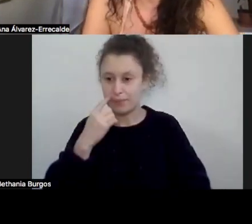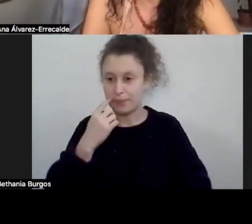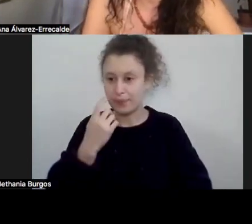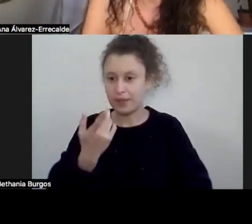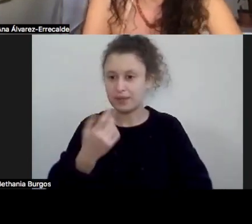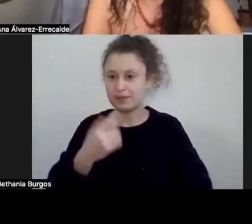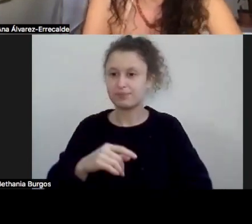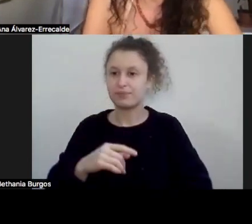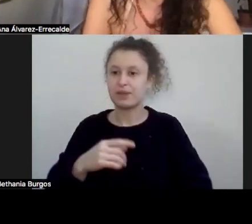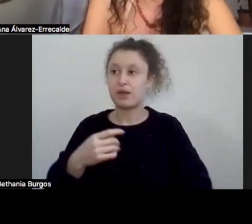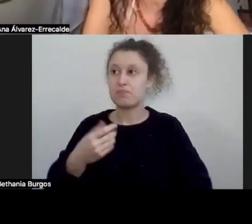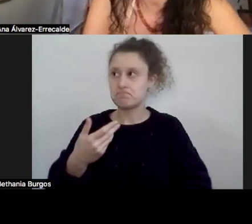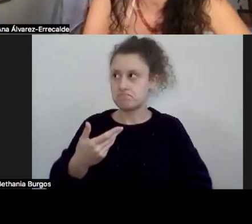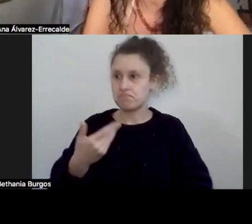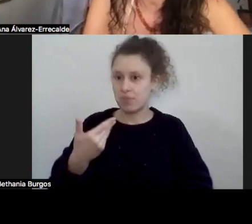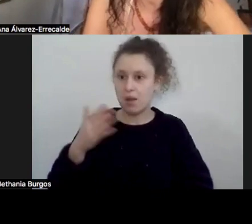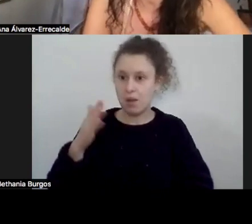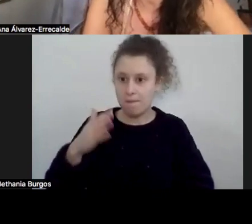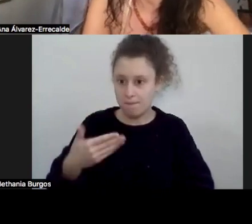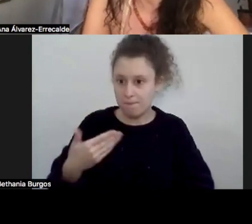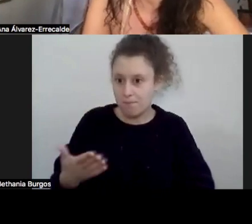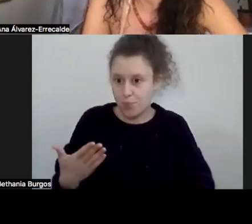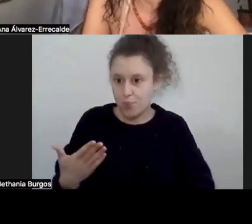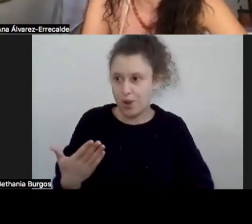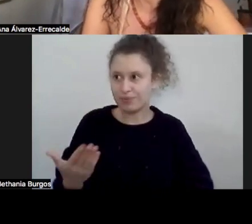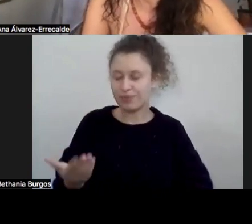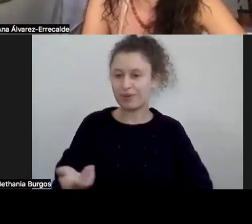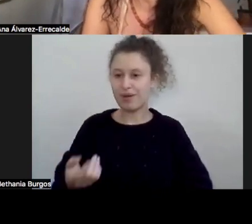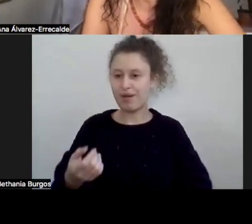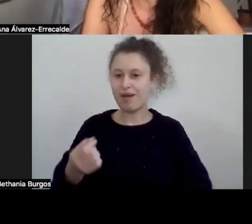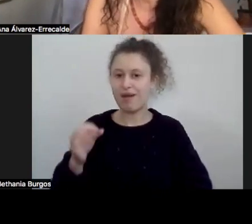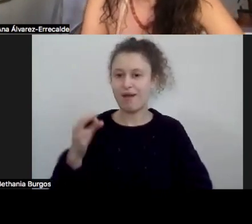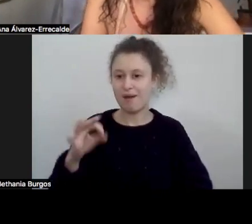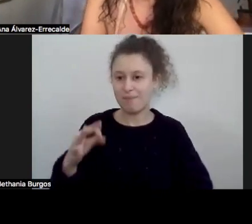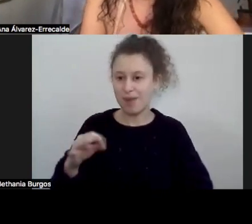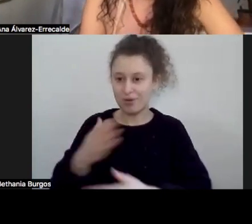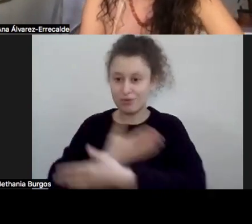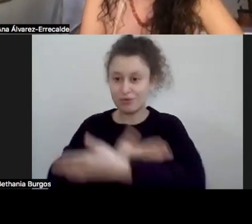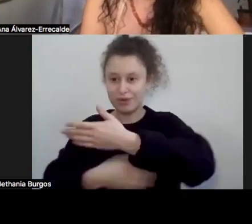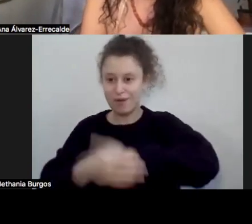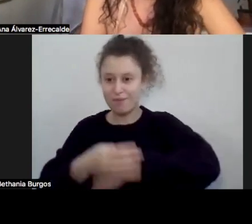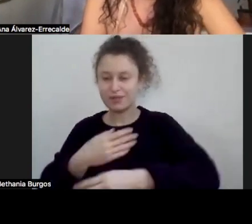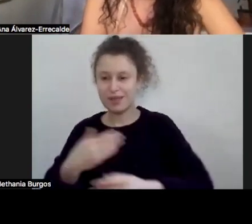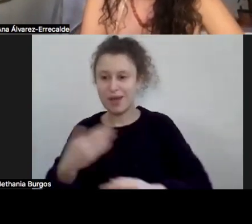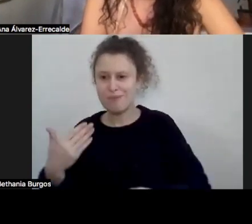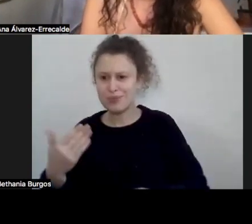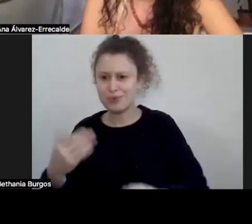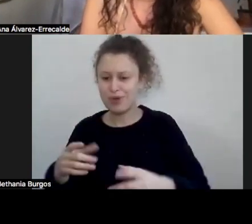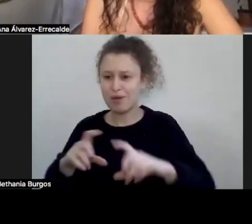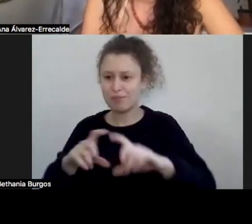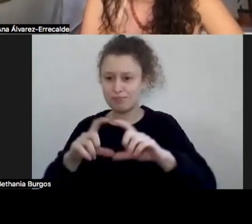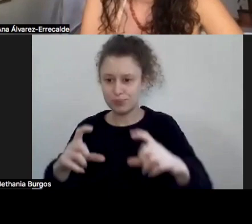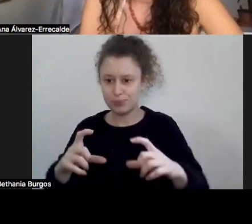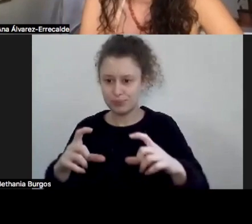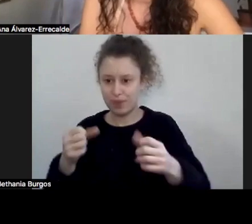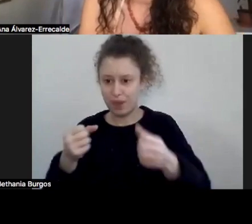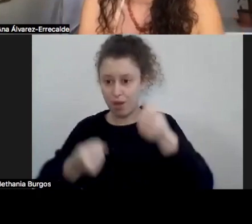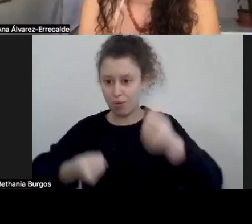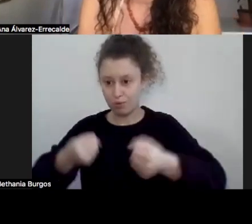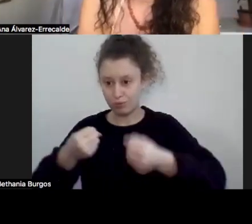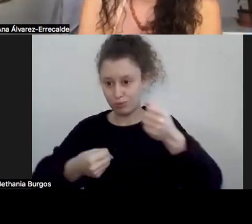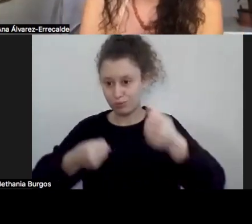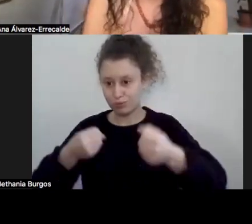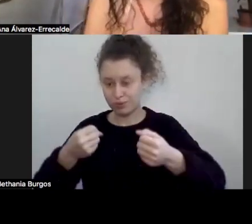se hubieran propuesto que hicieran, ¿no? Ni lo contemplaban como una posibilidad. Y otra de las cosas